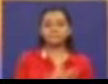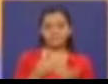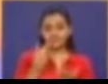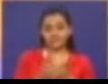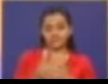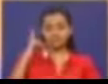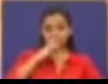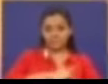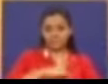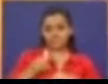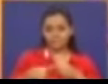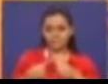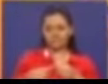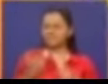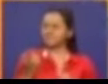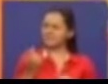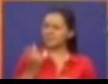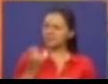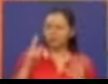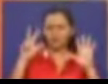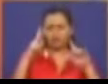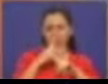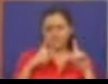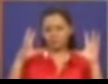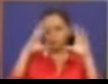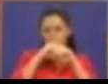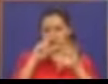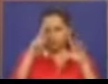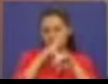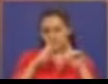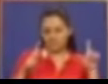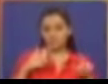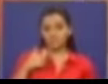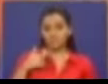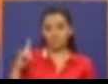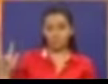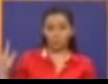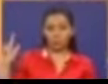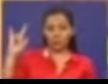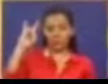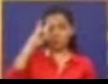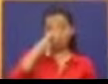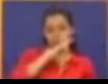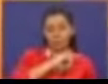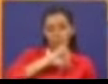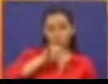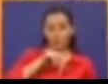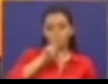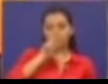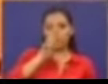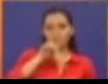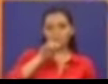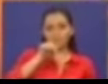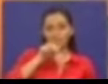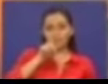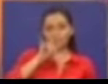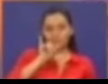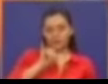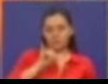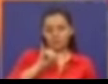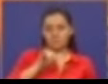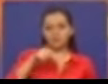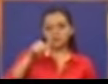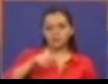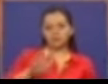Tababela, ya tarde, casi a las 8:30, tomamos el vuelo hacia el aeropuerto de Jumandi, otra obra de la